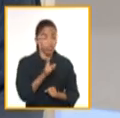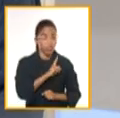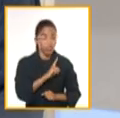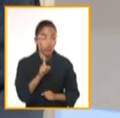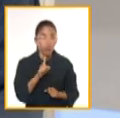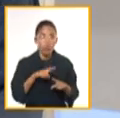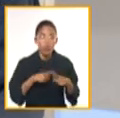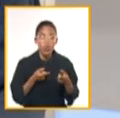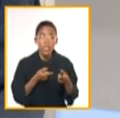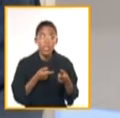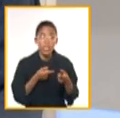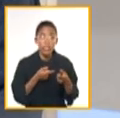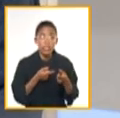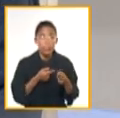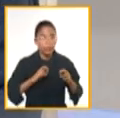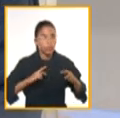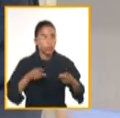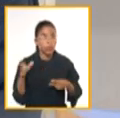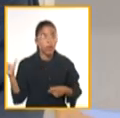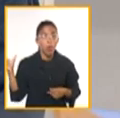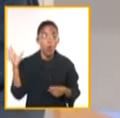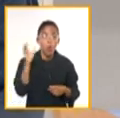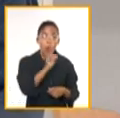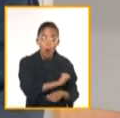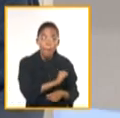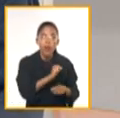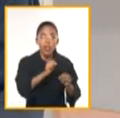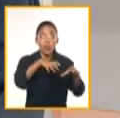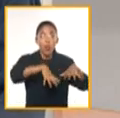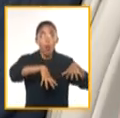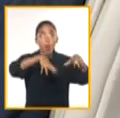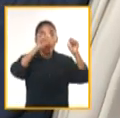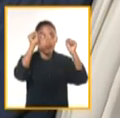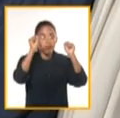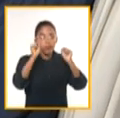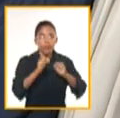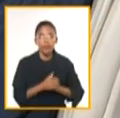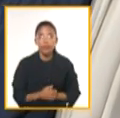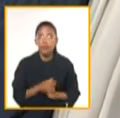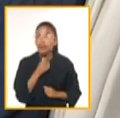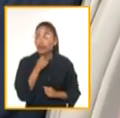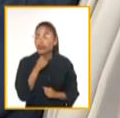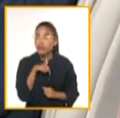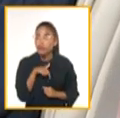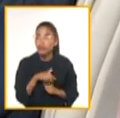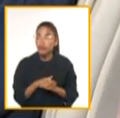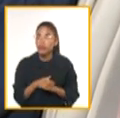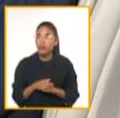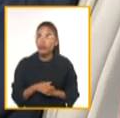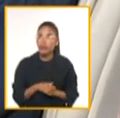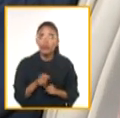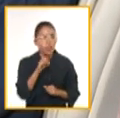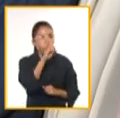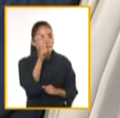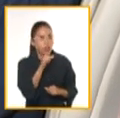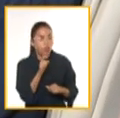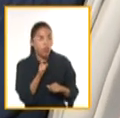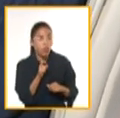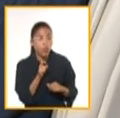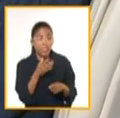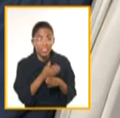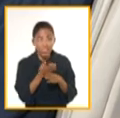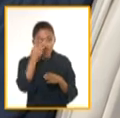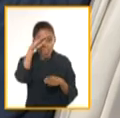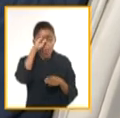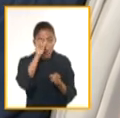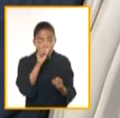servicio totalmente todo lo que había logrado, ¿no? Toda la incluso eso pasó, logrado. por ejemplo, en el Oriente, que lograron que Renté arrancara y salió de